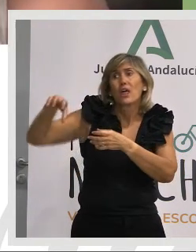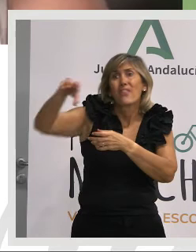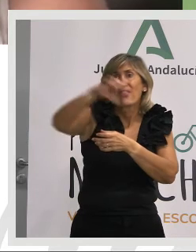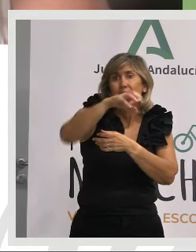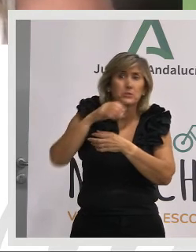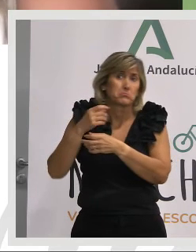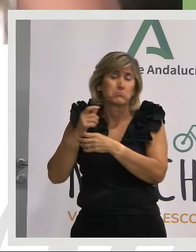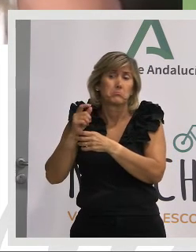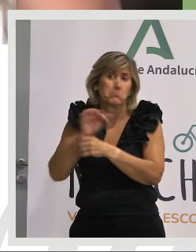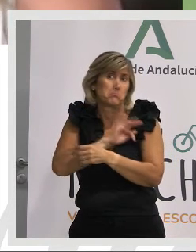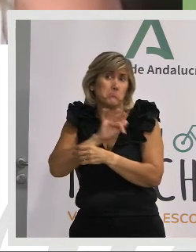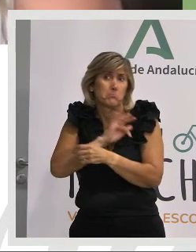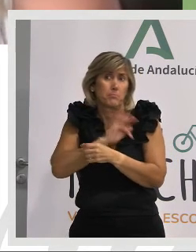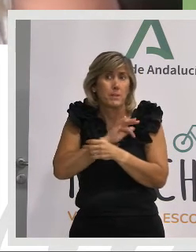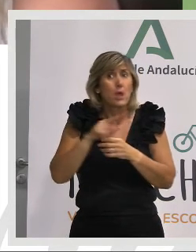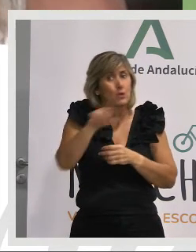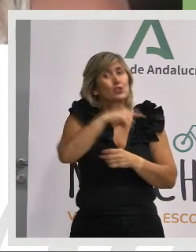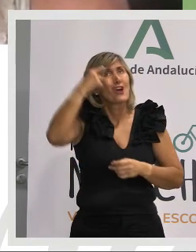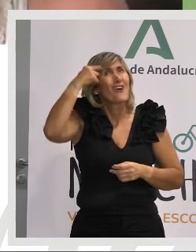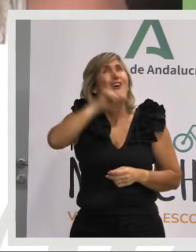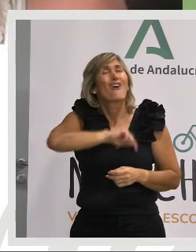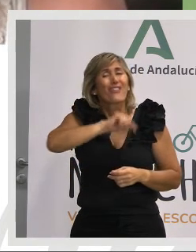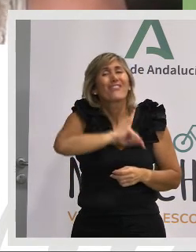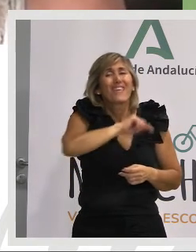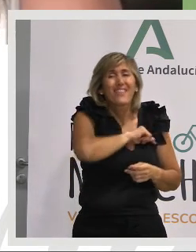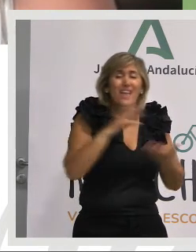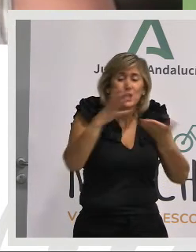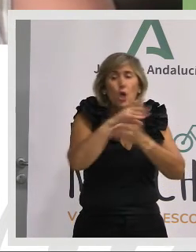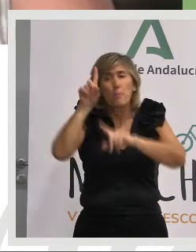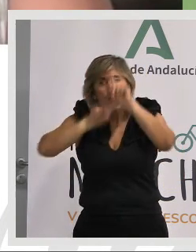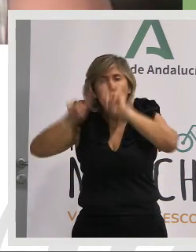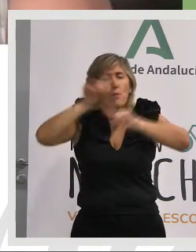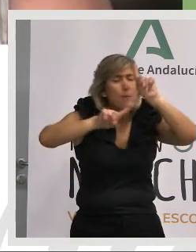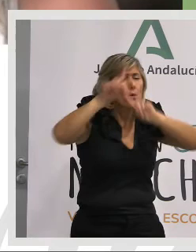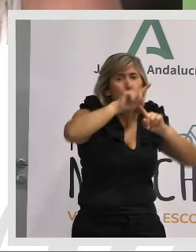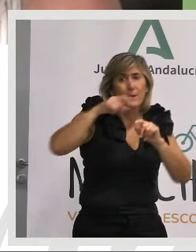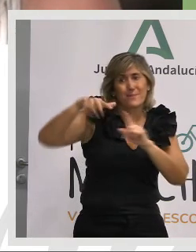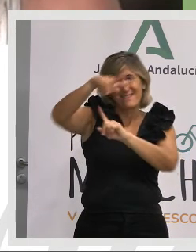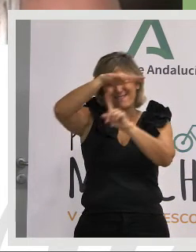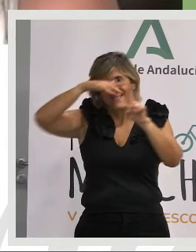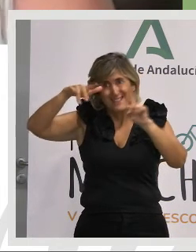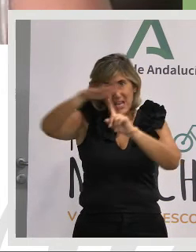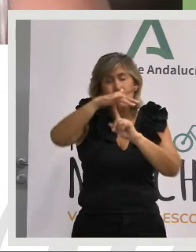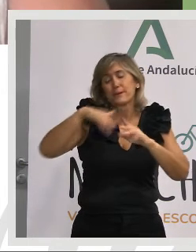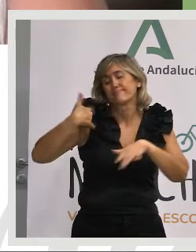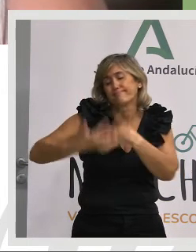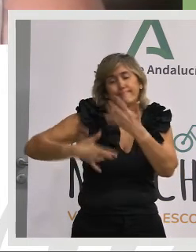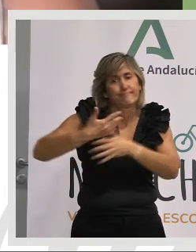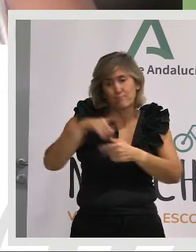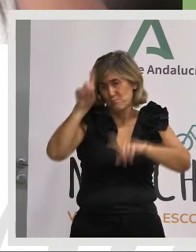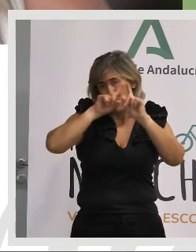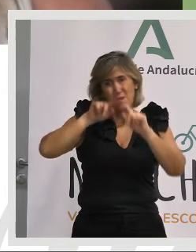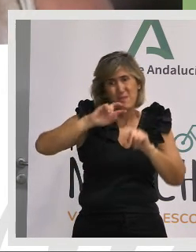donde estuvieron concienciando sobre los problemas del cambio climático y la consecuencia de la